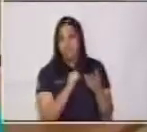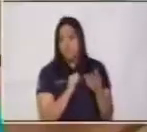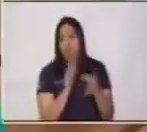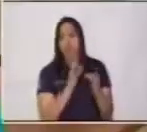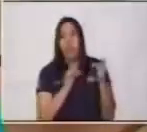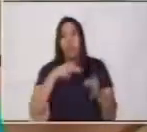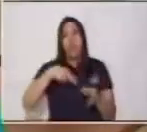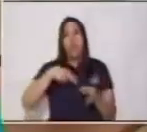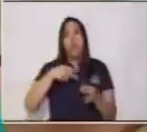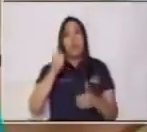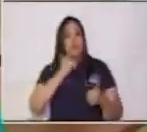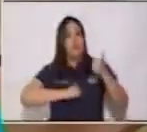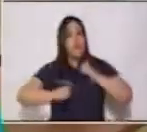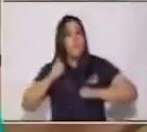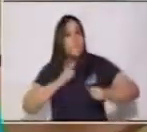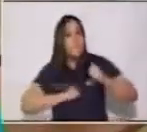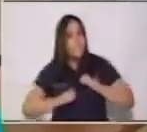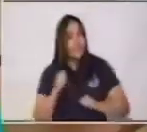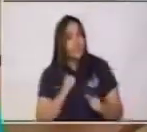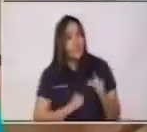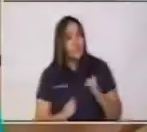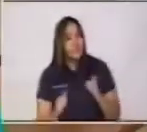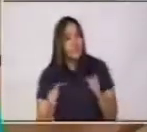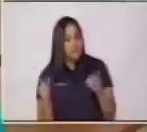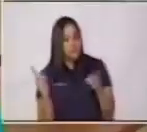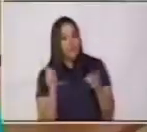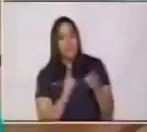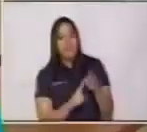¿Será del género dramático?